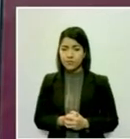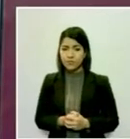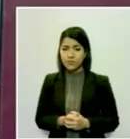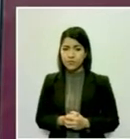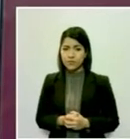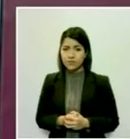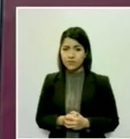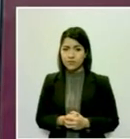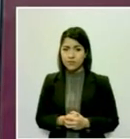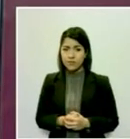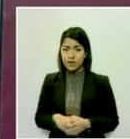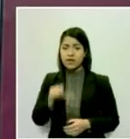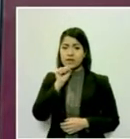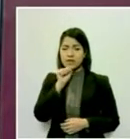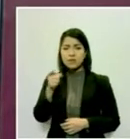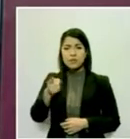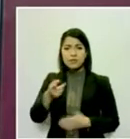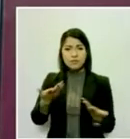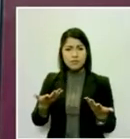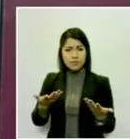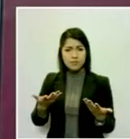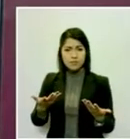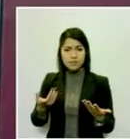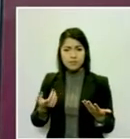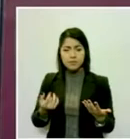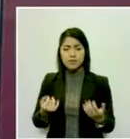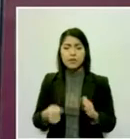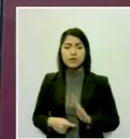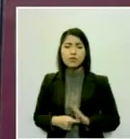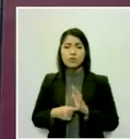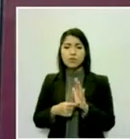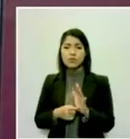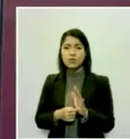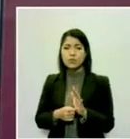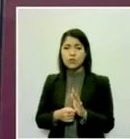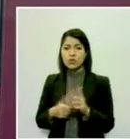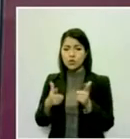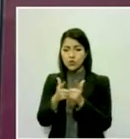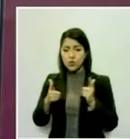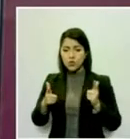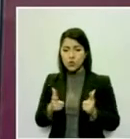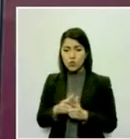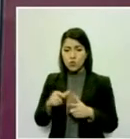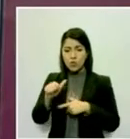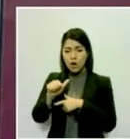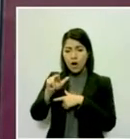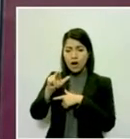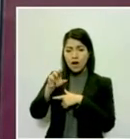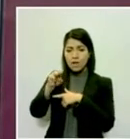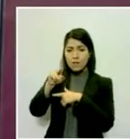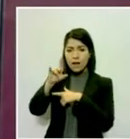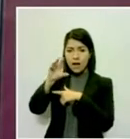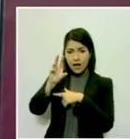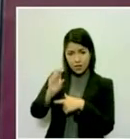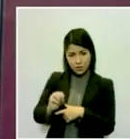está encuadrando el delito de grupo armado,